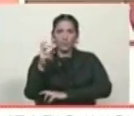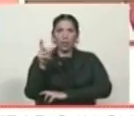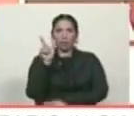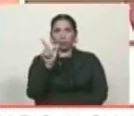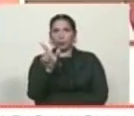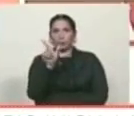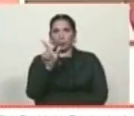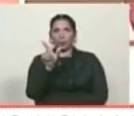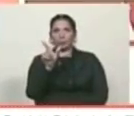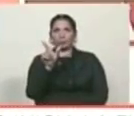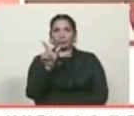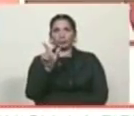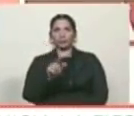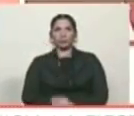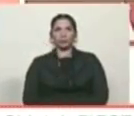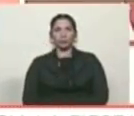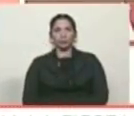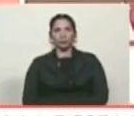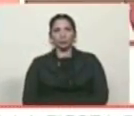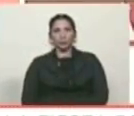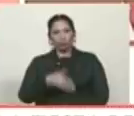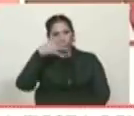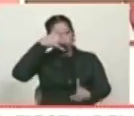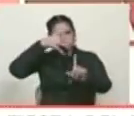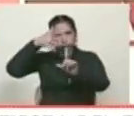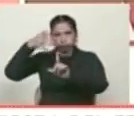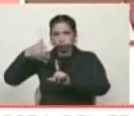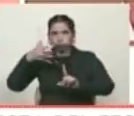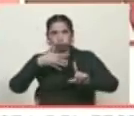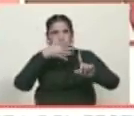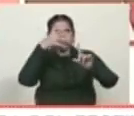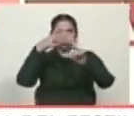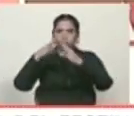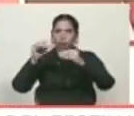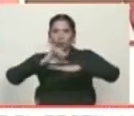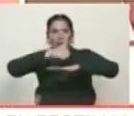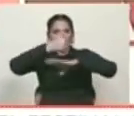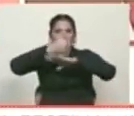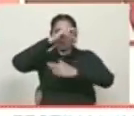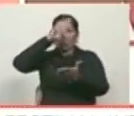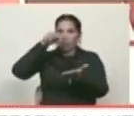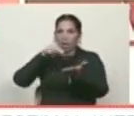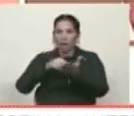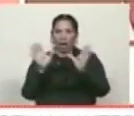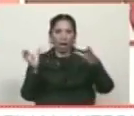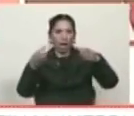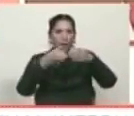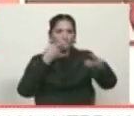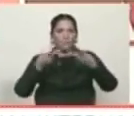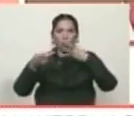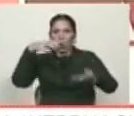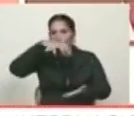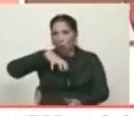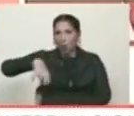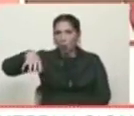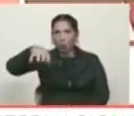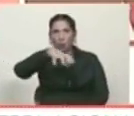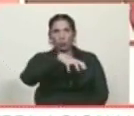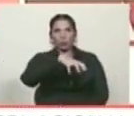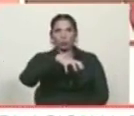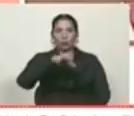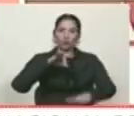Socialista Unido de Venezuela orienta a toda su estructura, dirección nacional, equipos políticos regionales, equipos